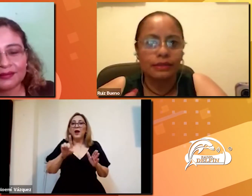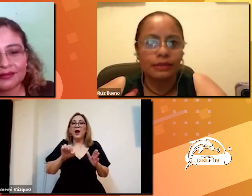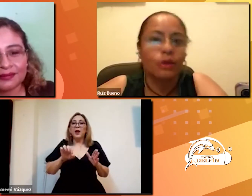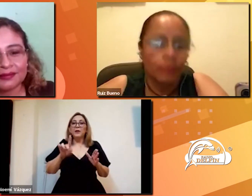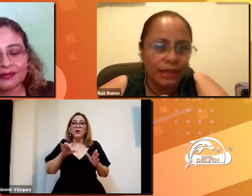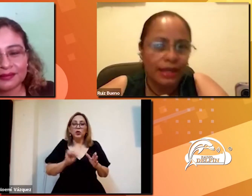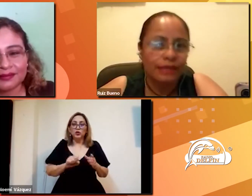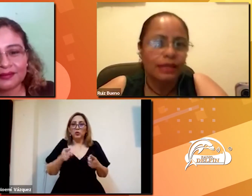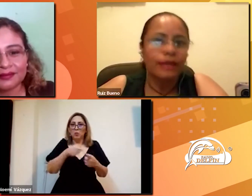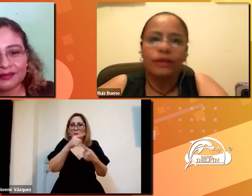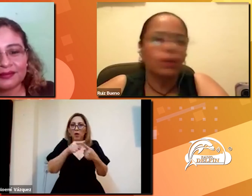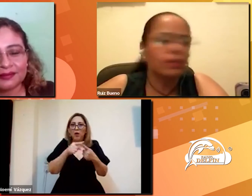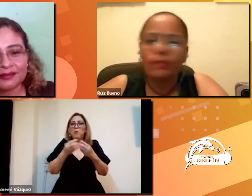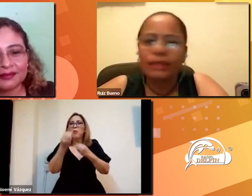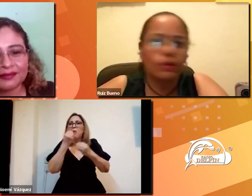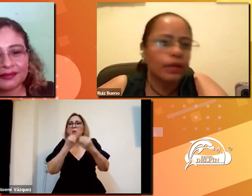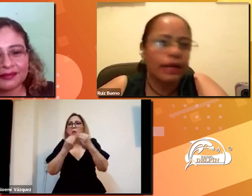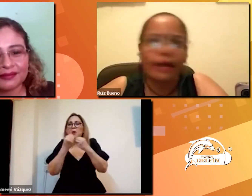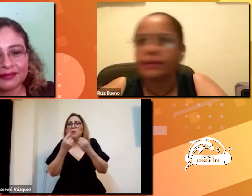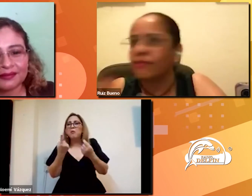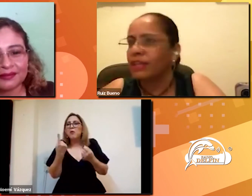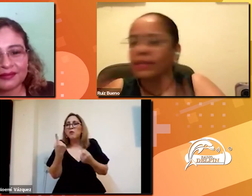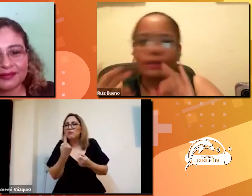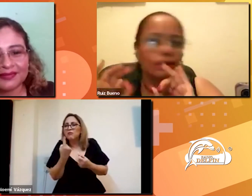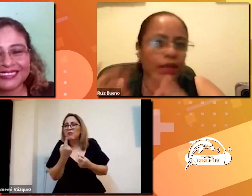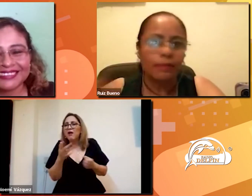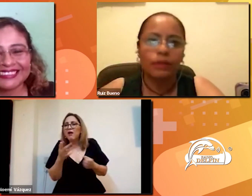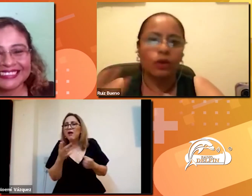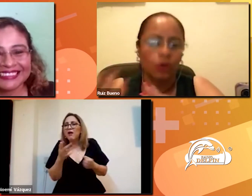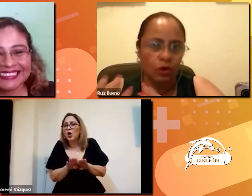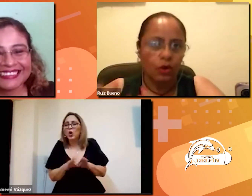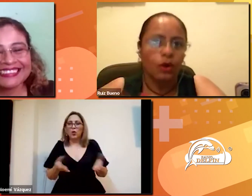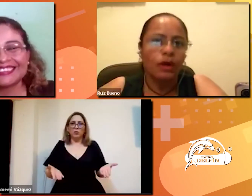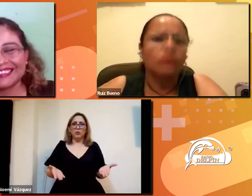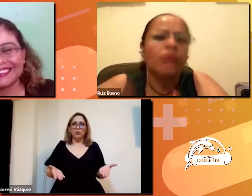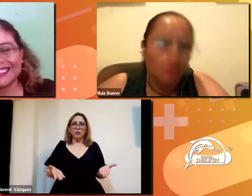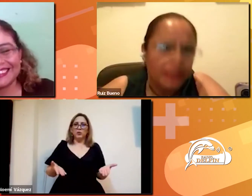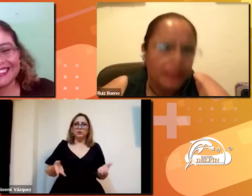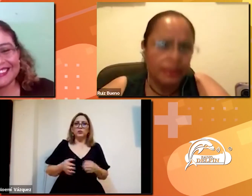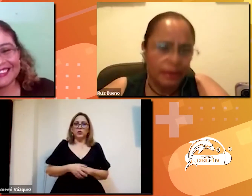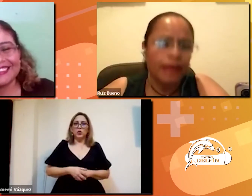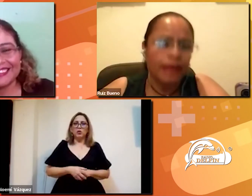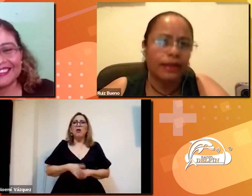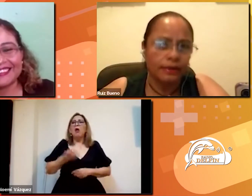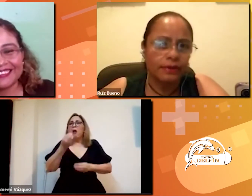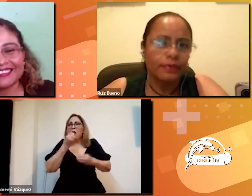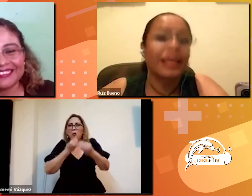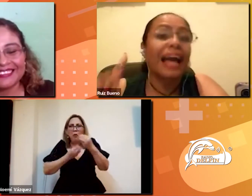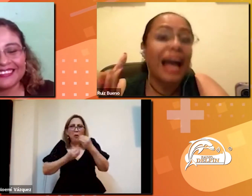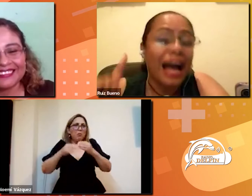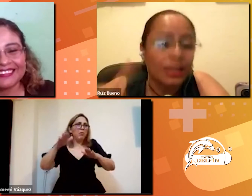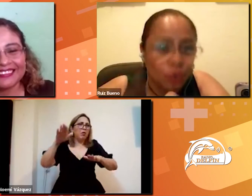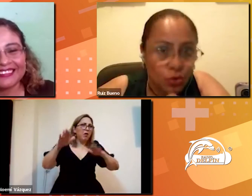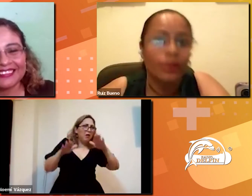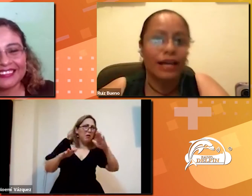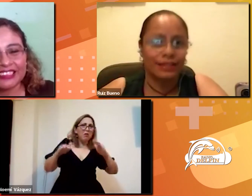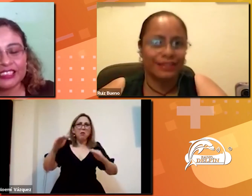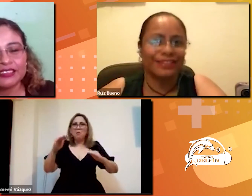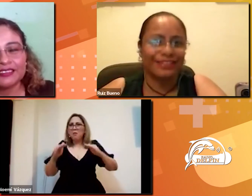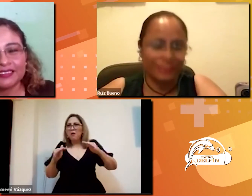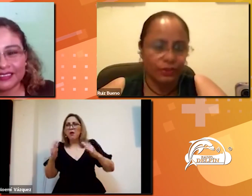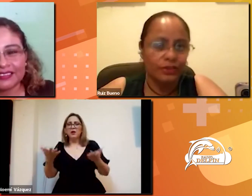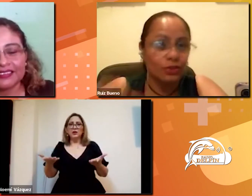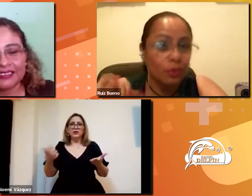Como si mi comida es... Digo, no me estoy metiendo que, totalmente... No. Una comida equilibrada, a tus